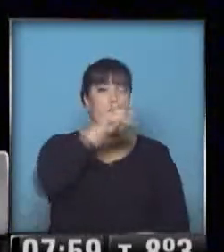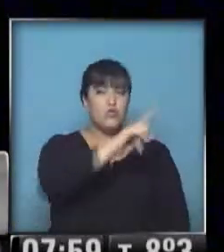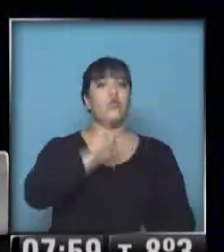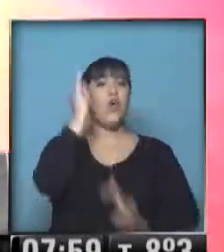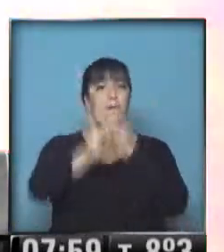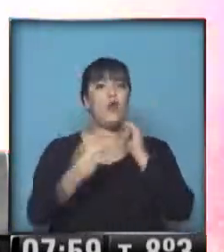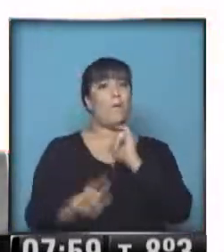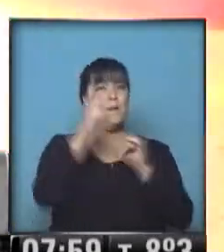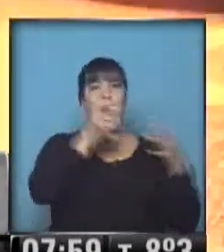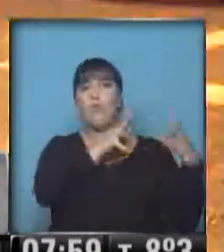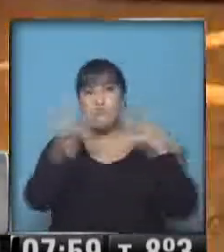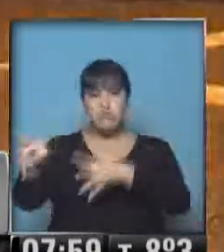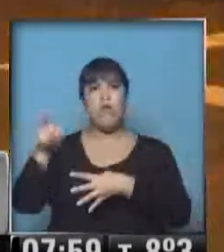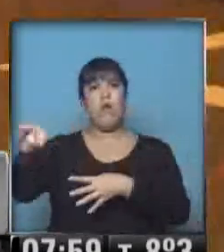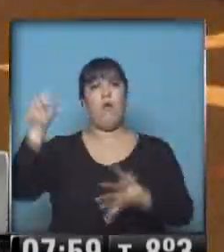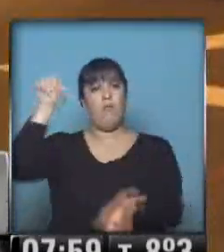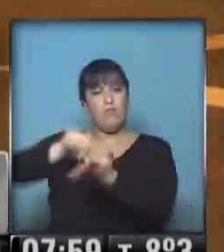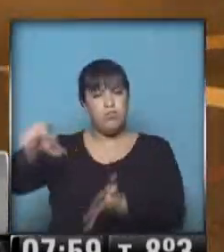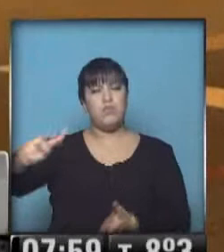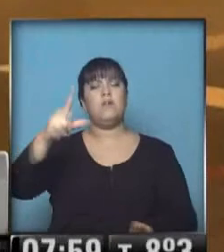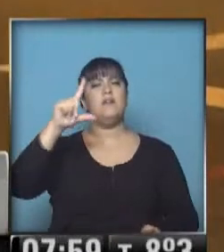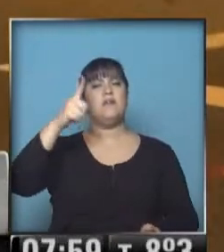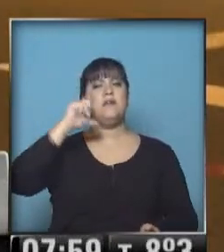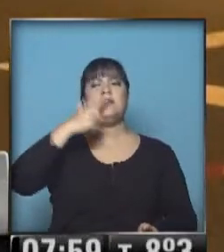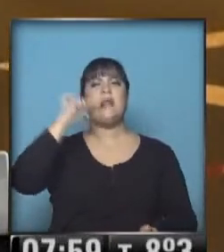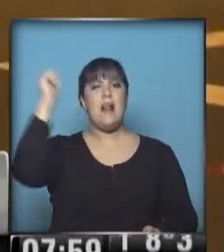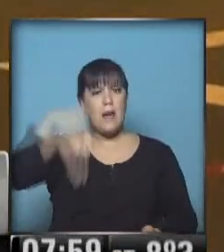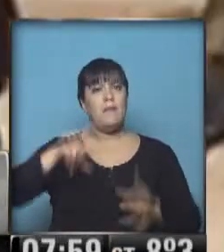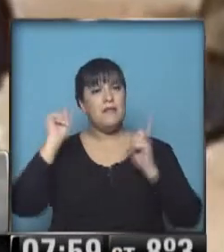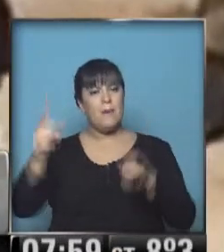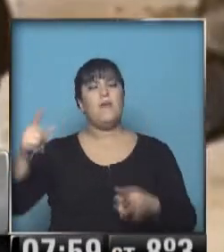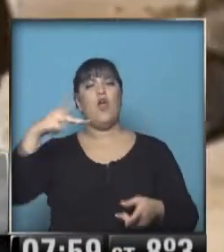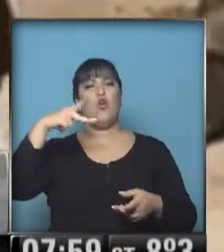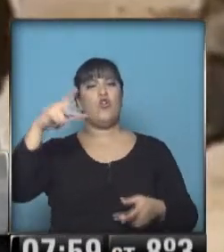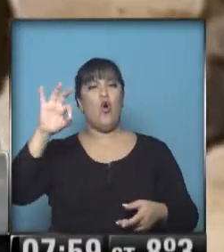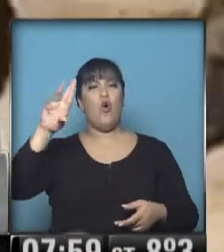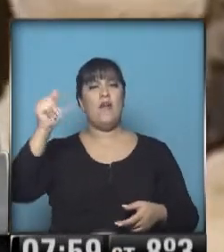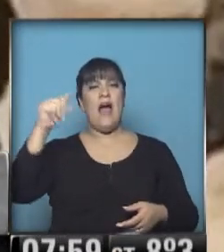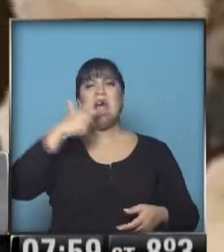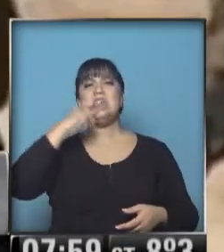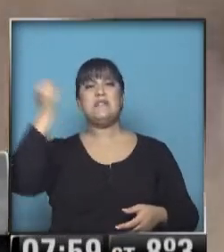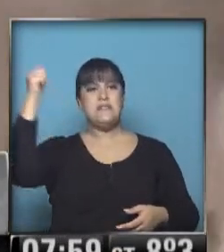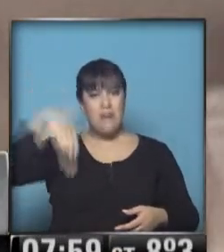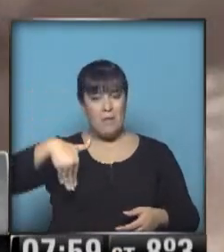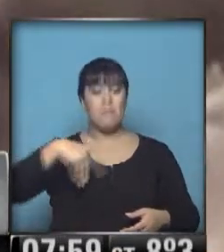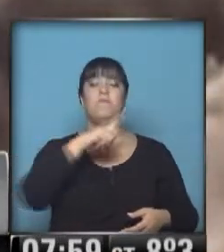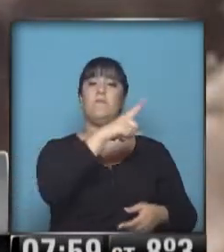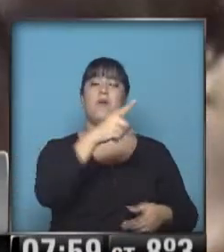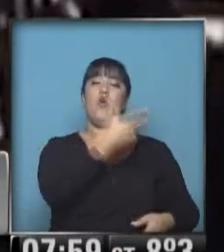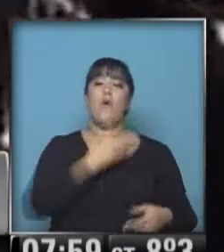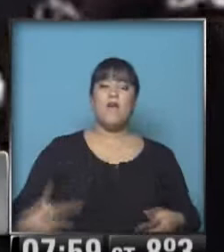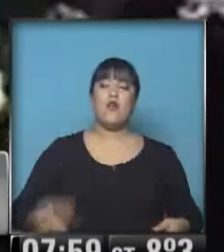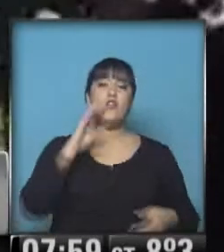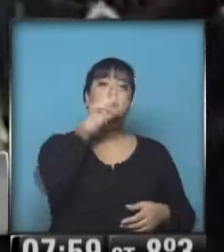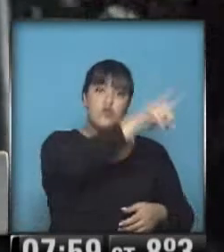ataques no solo apuntan al Estado Islámico, sino a Khorasan, un grupo afiliado a Al-Qaeda que, según la Casa Blanca, amenaza